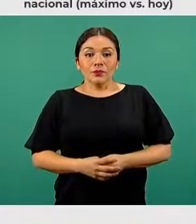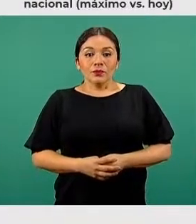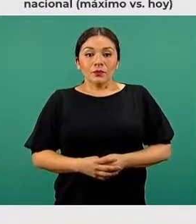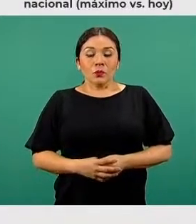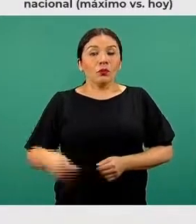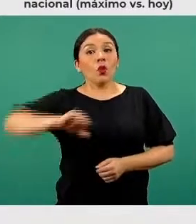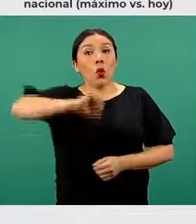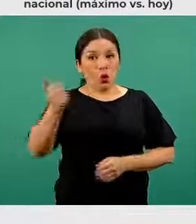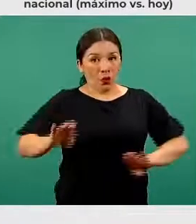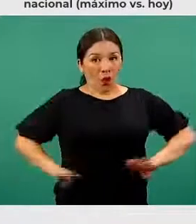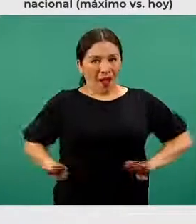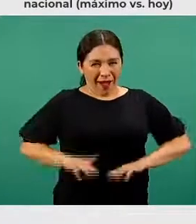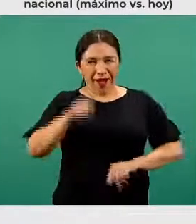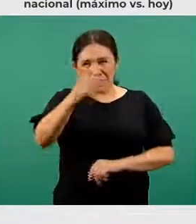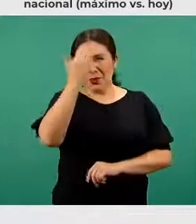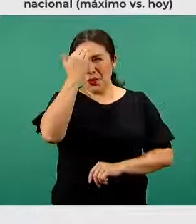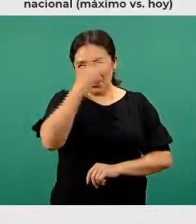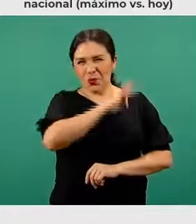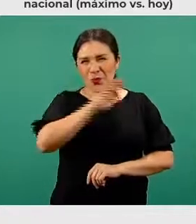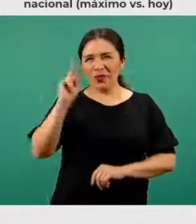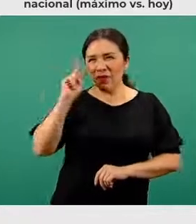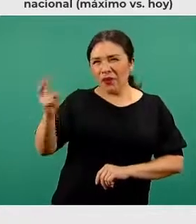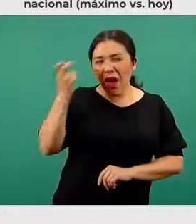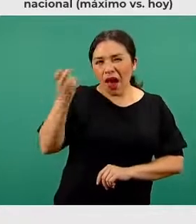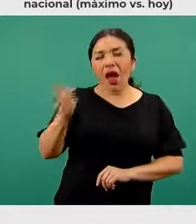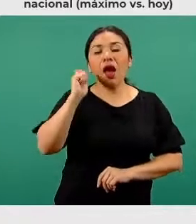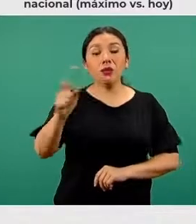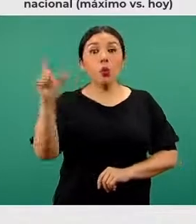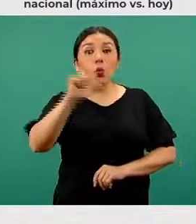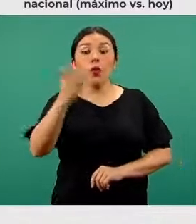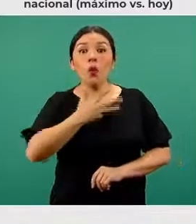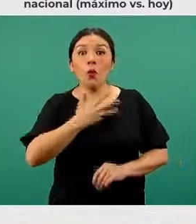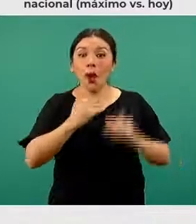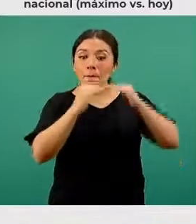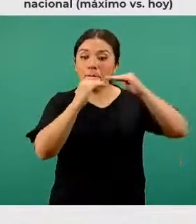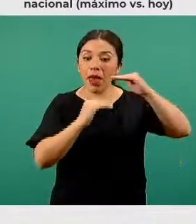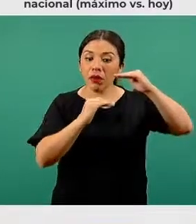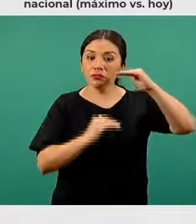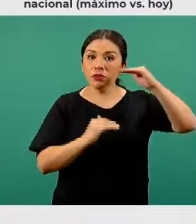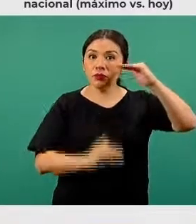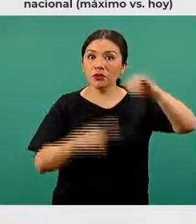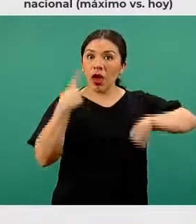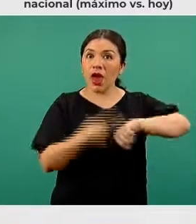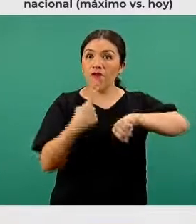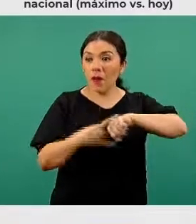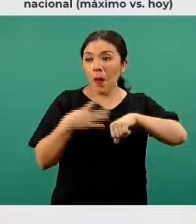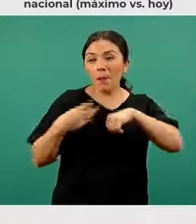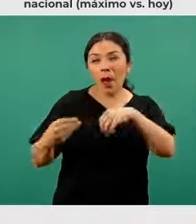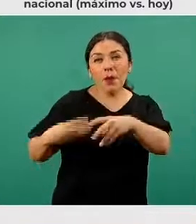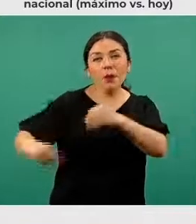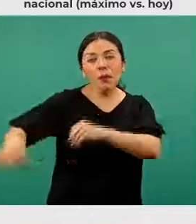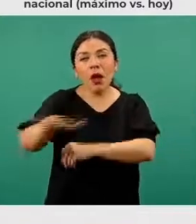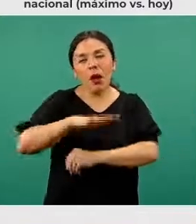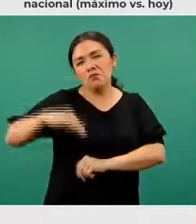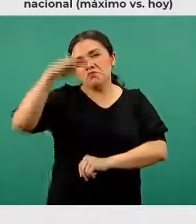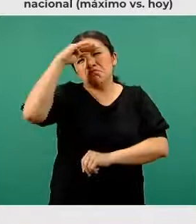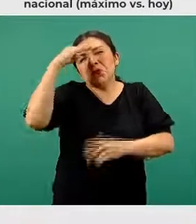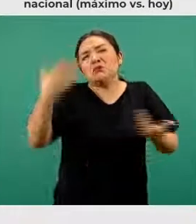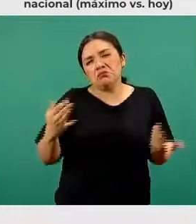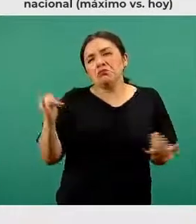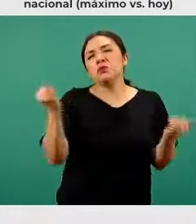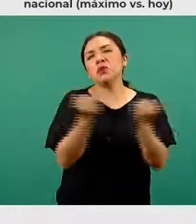Otro de los elementos, y como ustedes pueden ver, al tener una disminución de la carga de la enfermedad, lo esperable es también